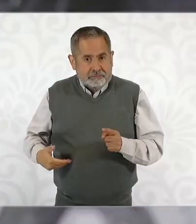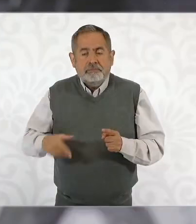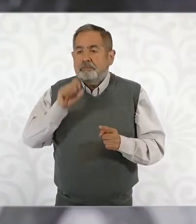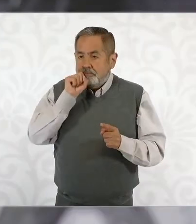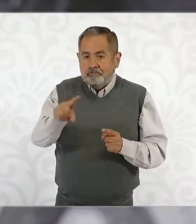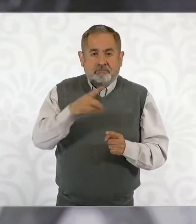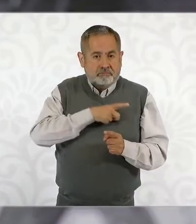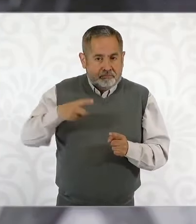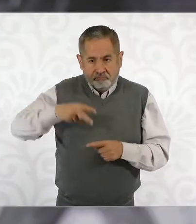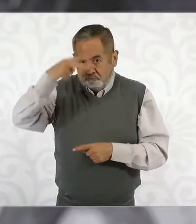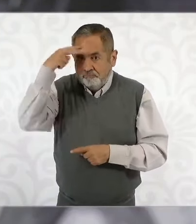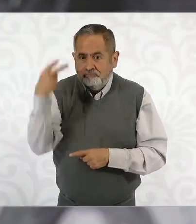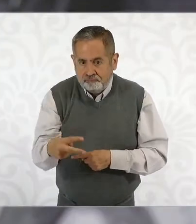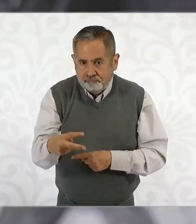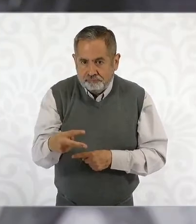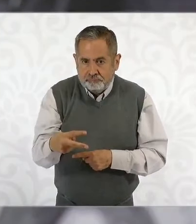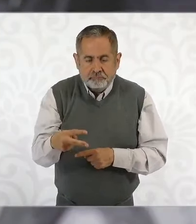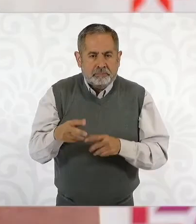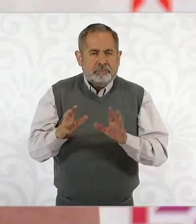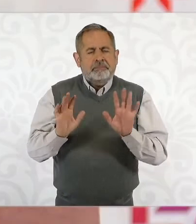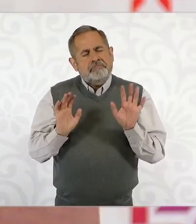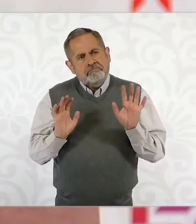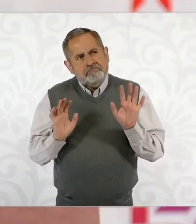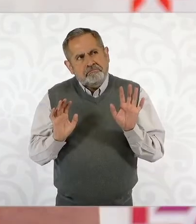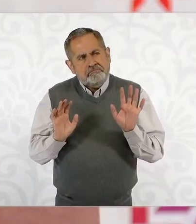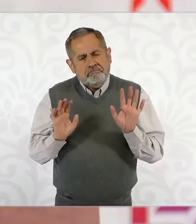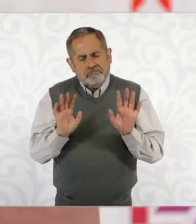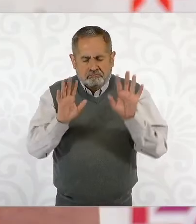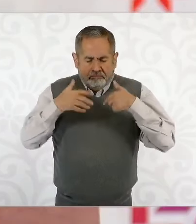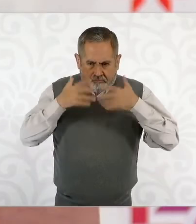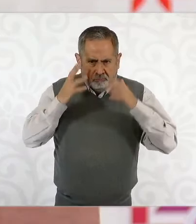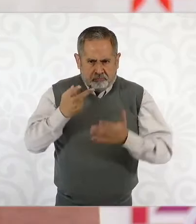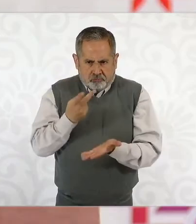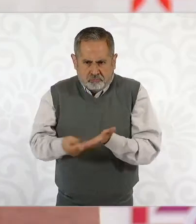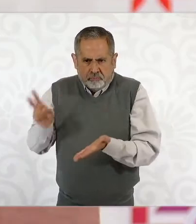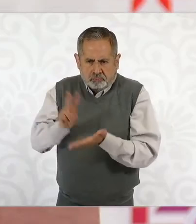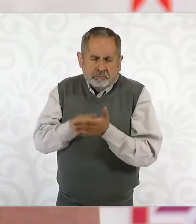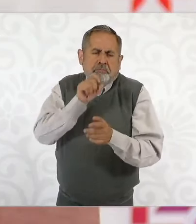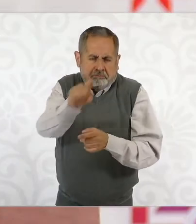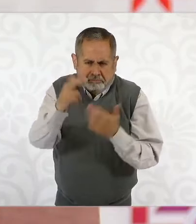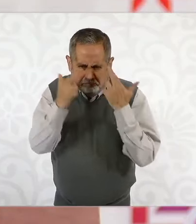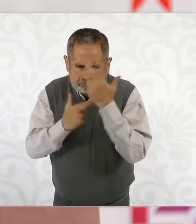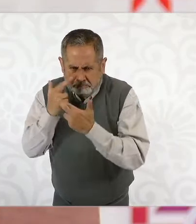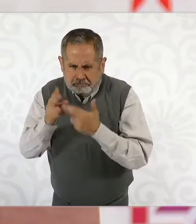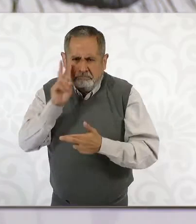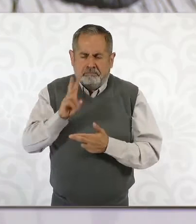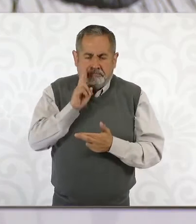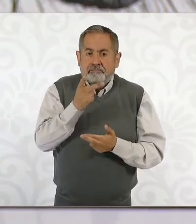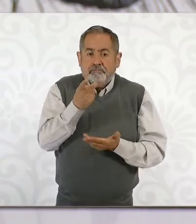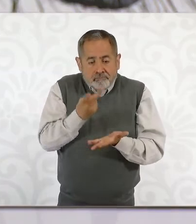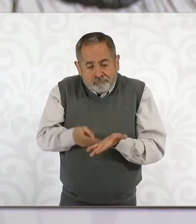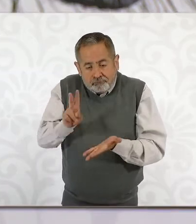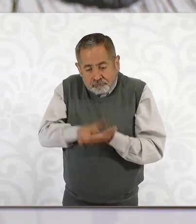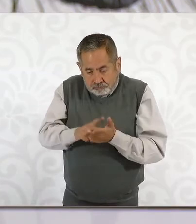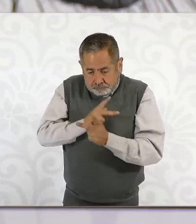también debería ser mexicano. Yo en este caso hablo pues de la doble nacionalidad, también se podría revisar el otro